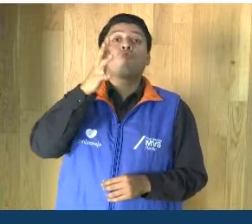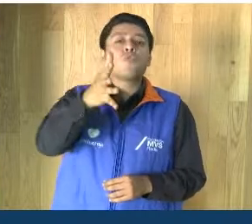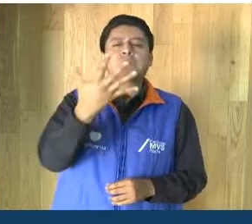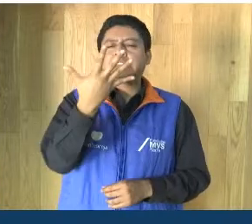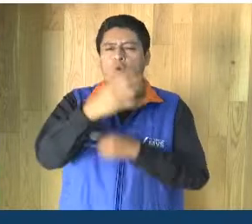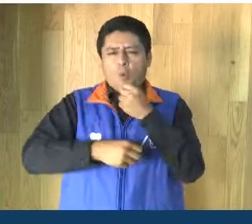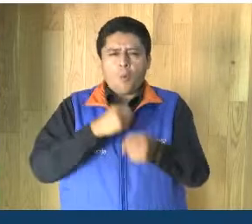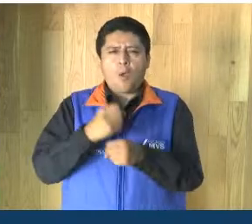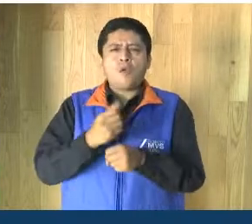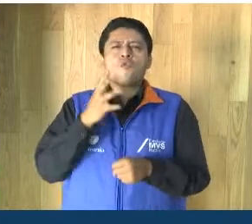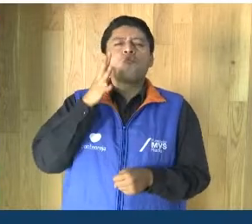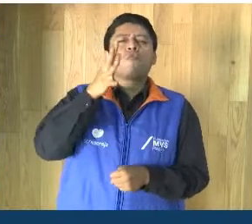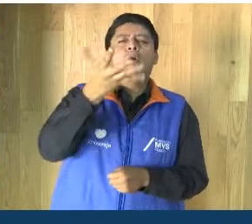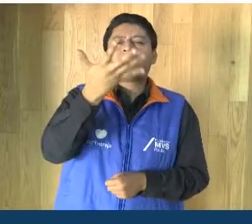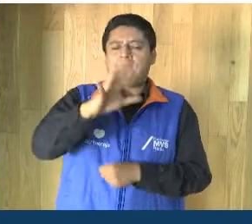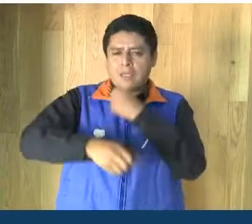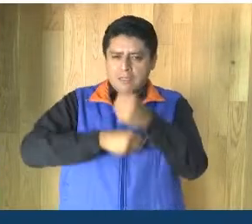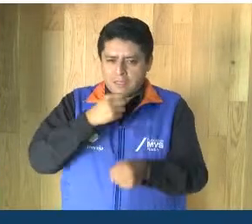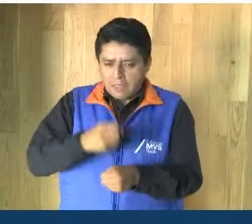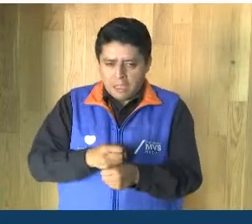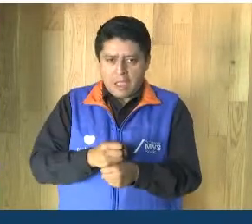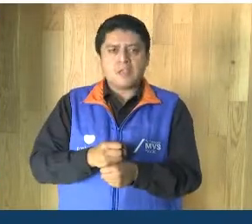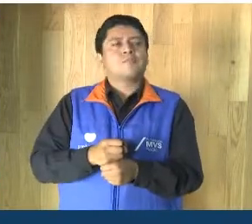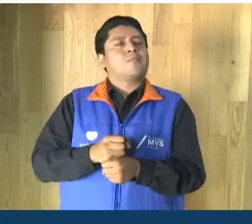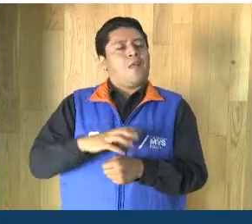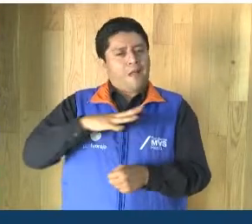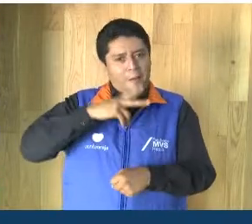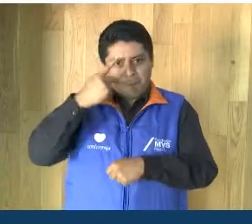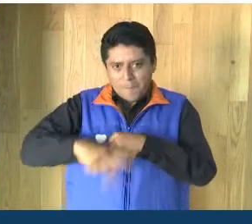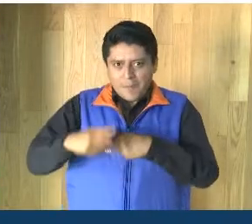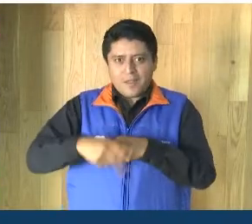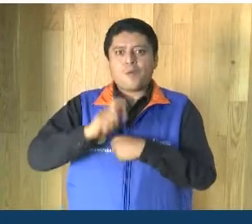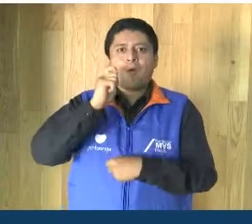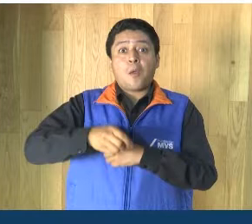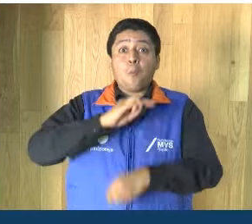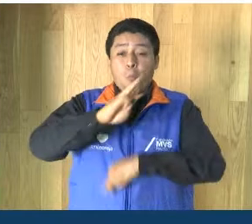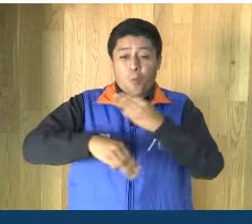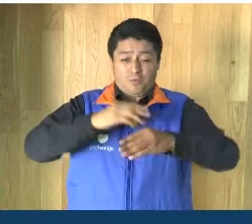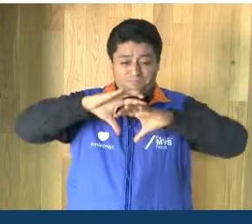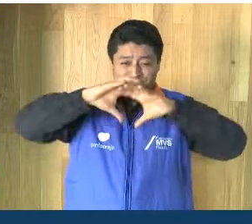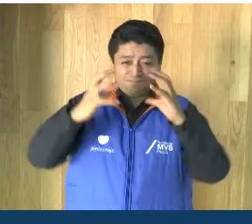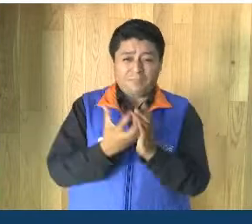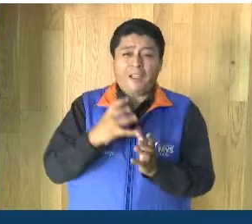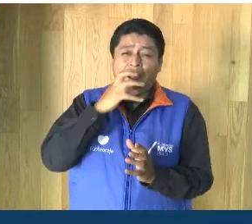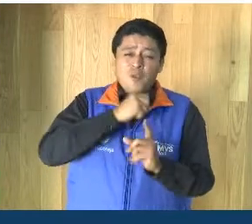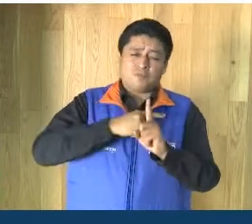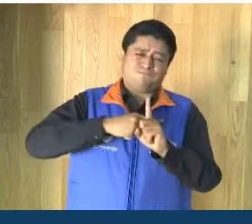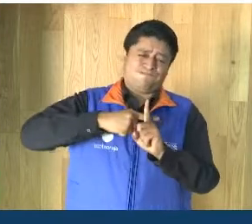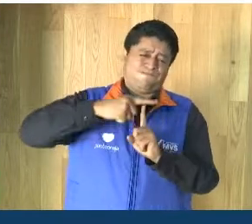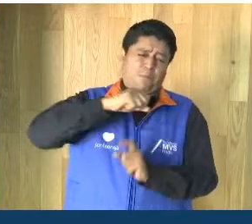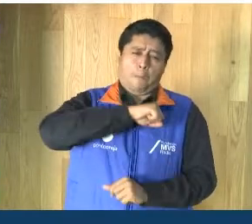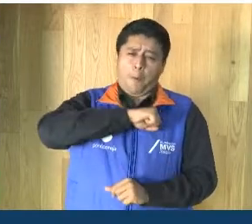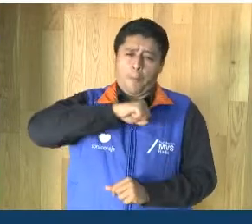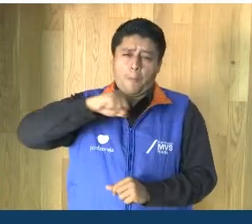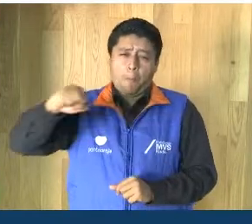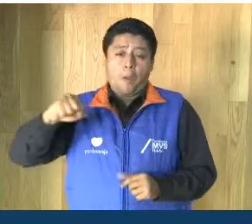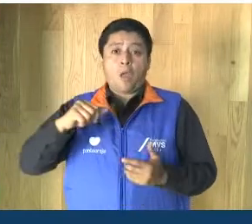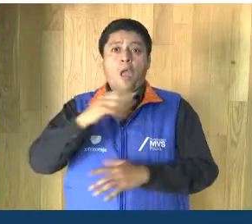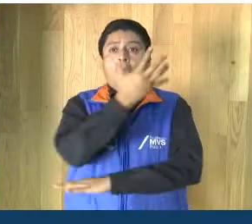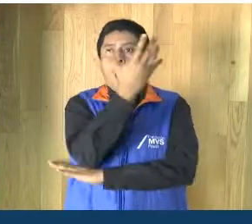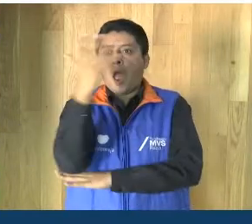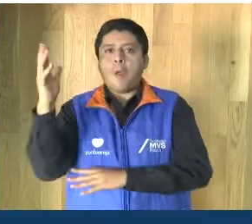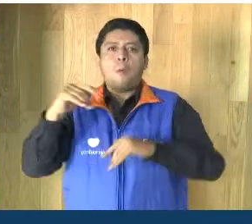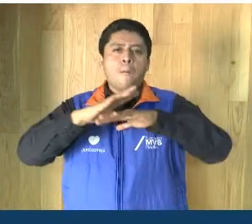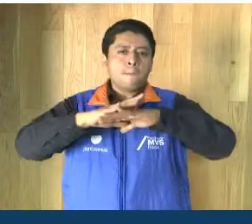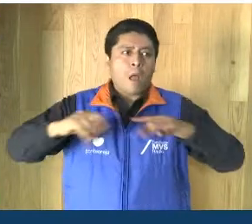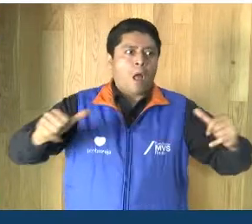el cambio climático, por los eventos climáticos extremos, la pérdida de biodiversidad, ahora lo veremos como uno de los grandes retos, la crisis de los recursos naturales que